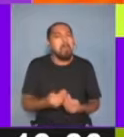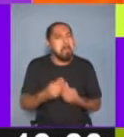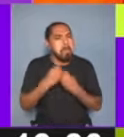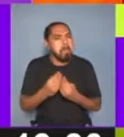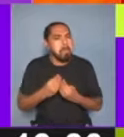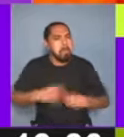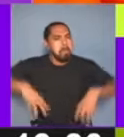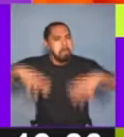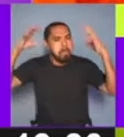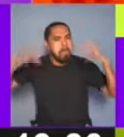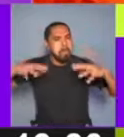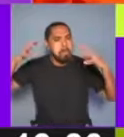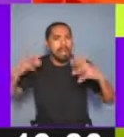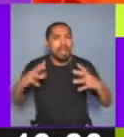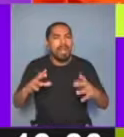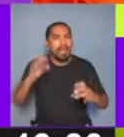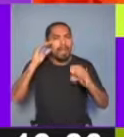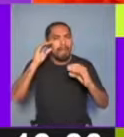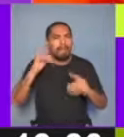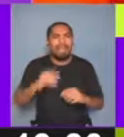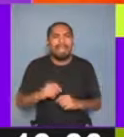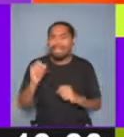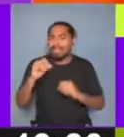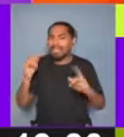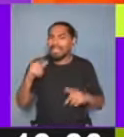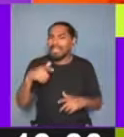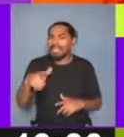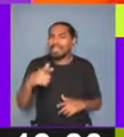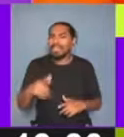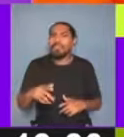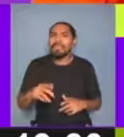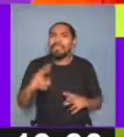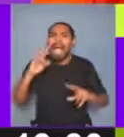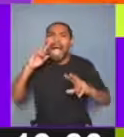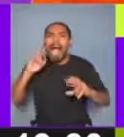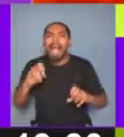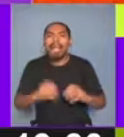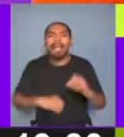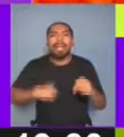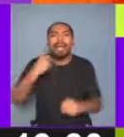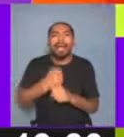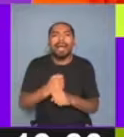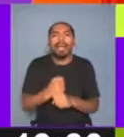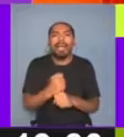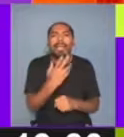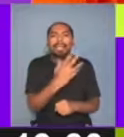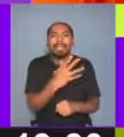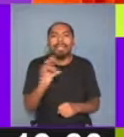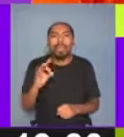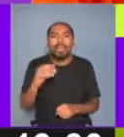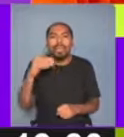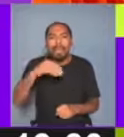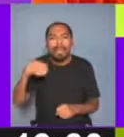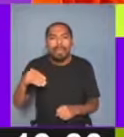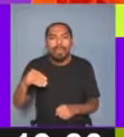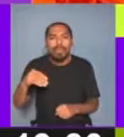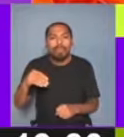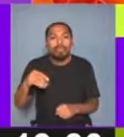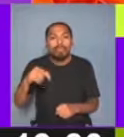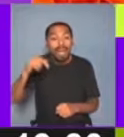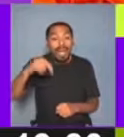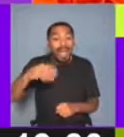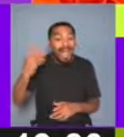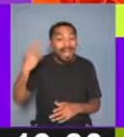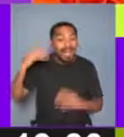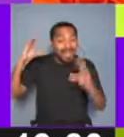que la alerta la alerta amarilla llega hasta 50 mm la naranja hasta 80 nosotros tuvimos entre 90 y 100 mm O sea que simplemente